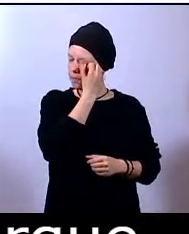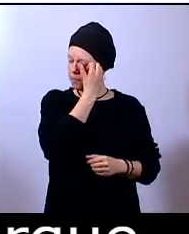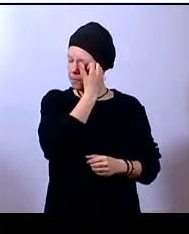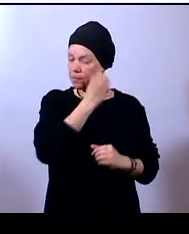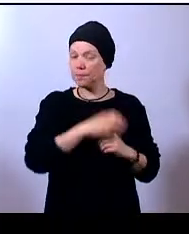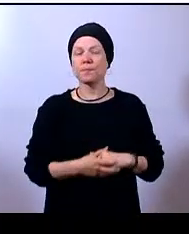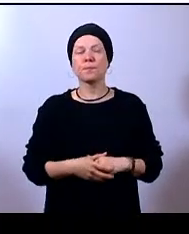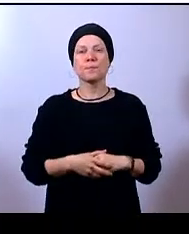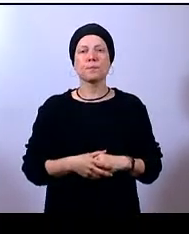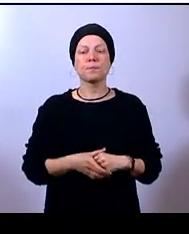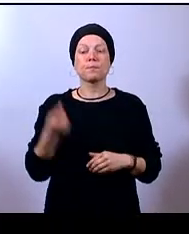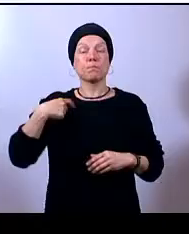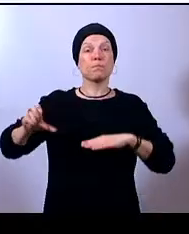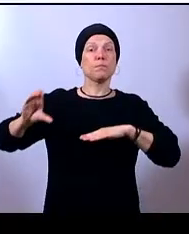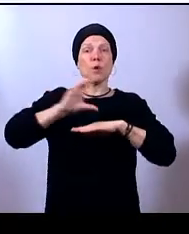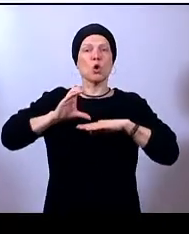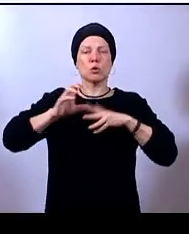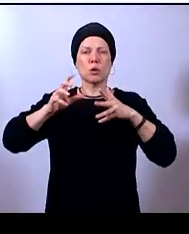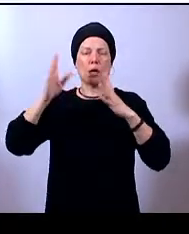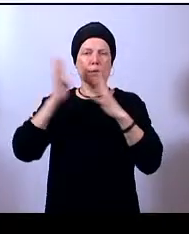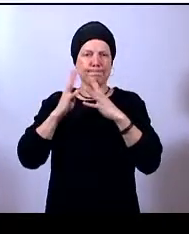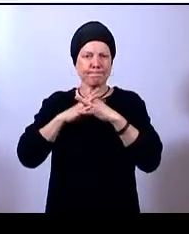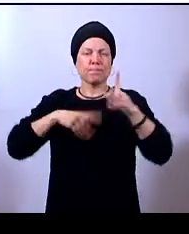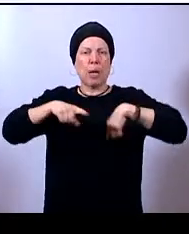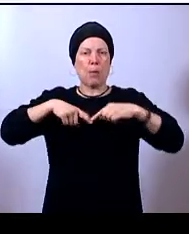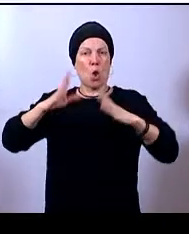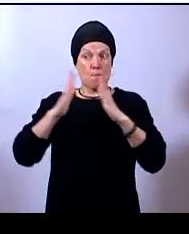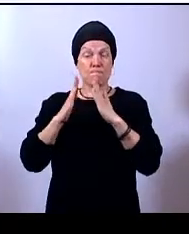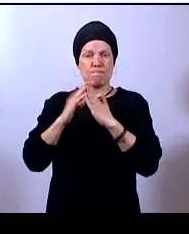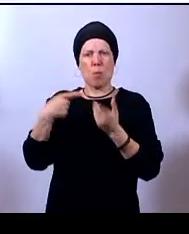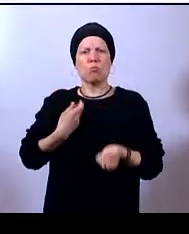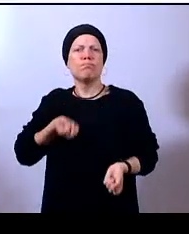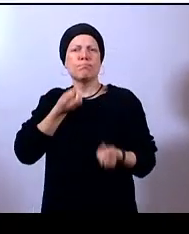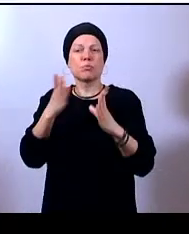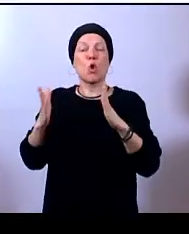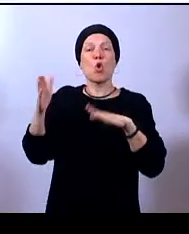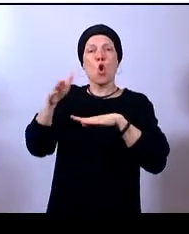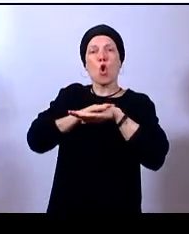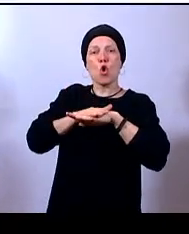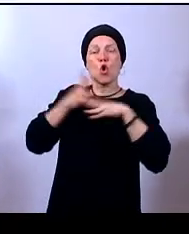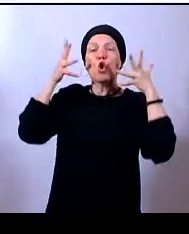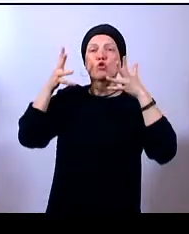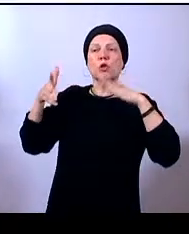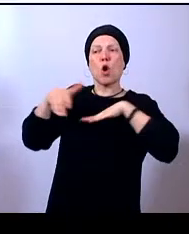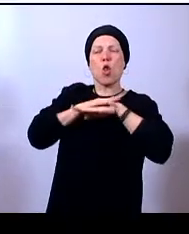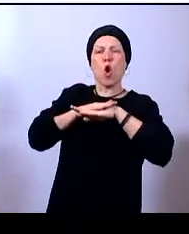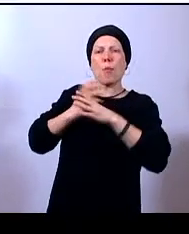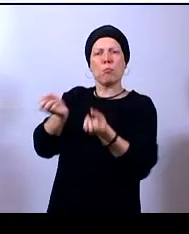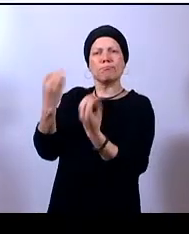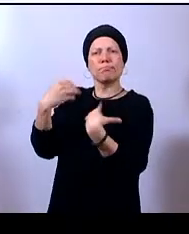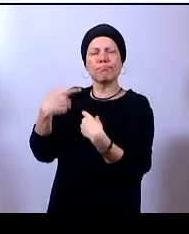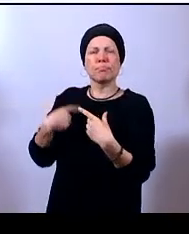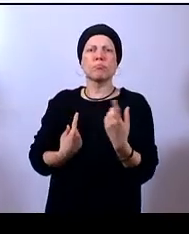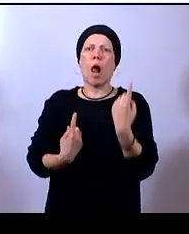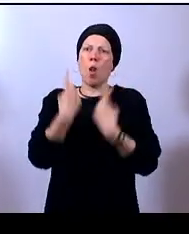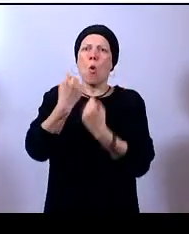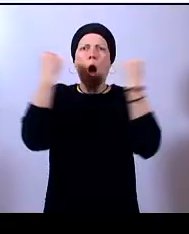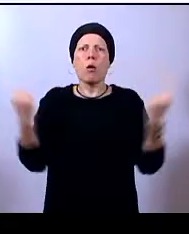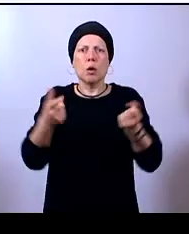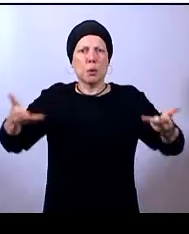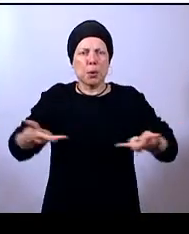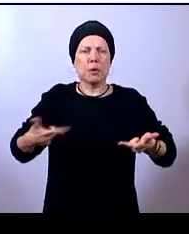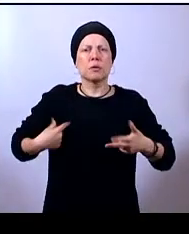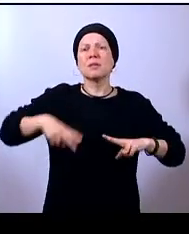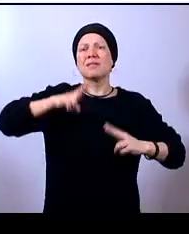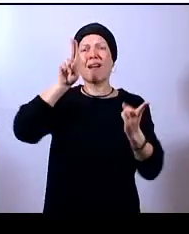Por su parte, la Consejería de Infraestructura, Transporte y Vivienda ha informado al Consejo de Gobierno de varias actuaciones de emergencia en las